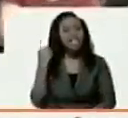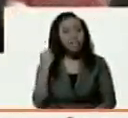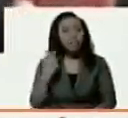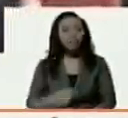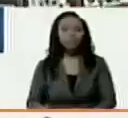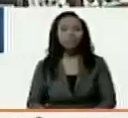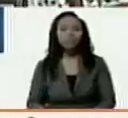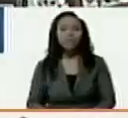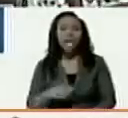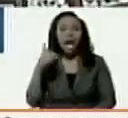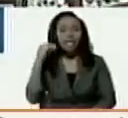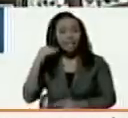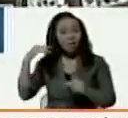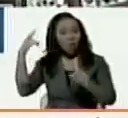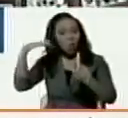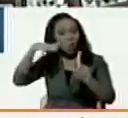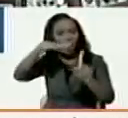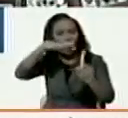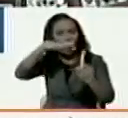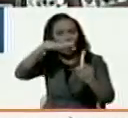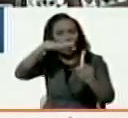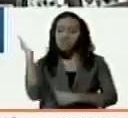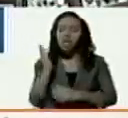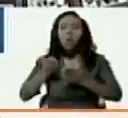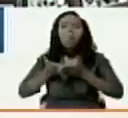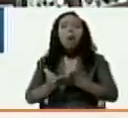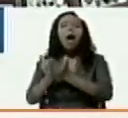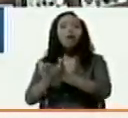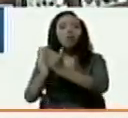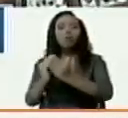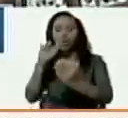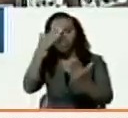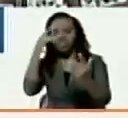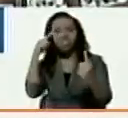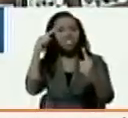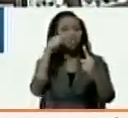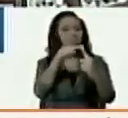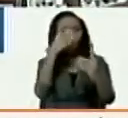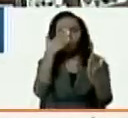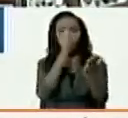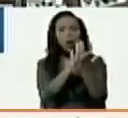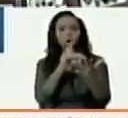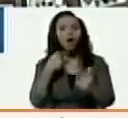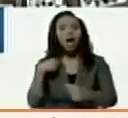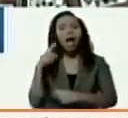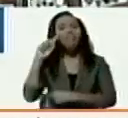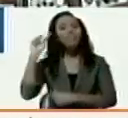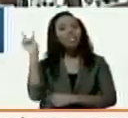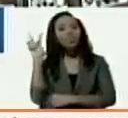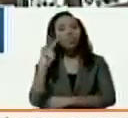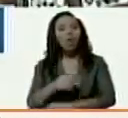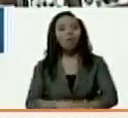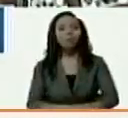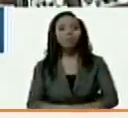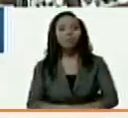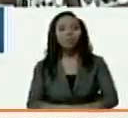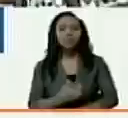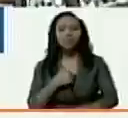Ayer nos amenazaron que venía un barco directo a Venezuela. Y nosotros nos activamos.